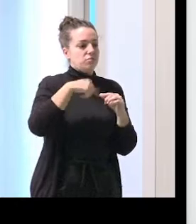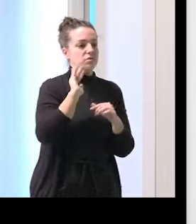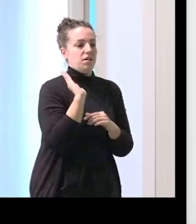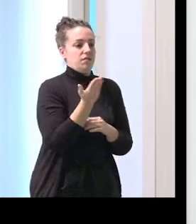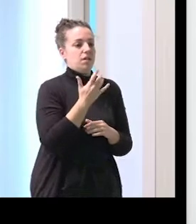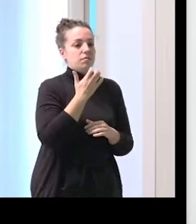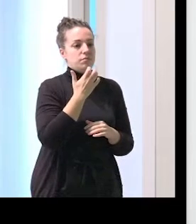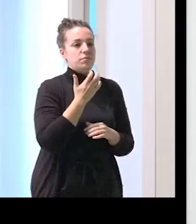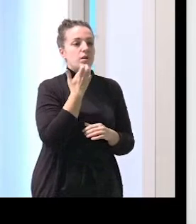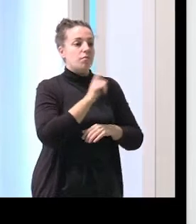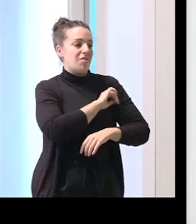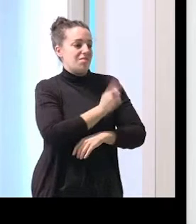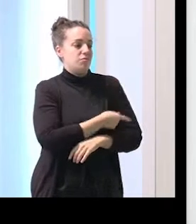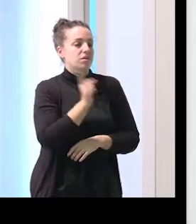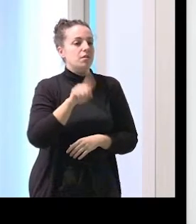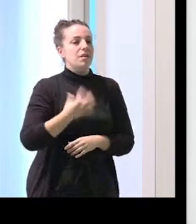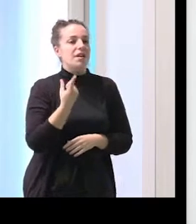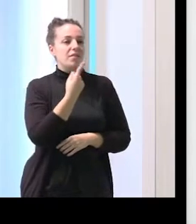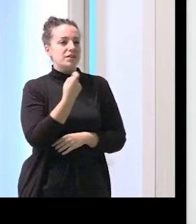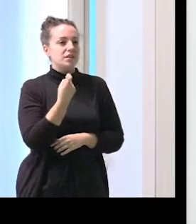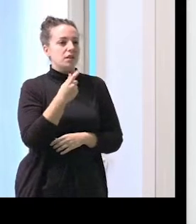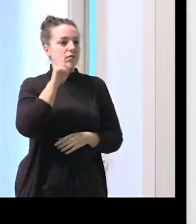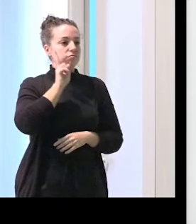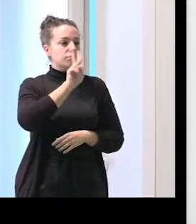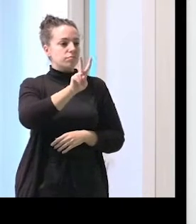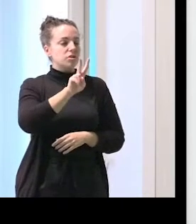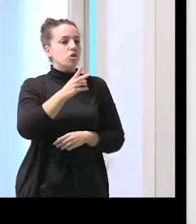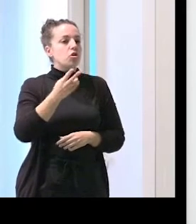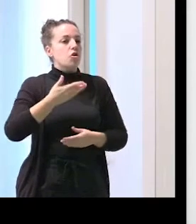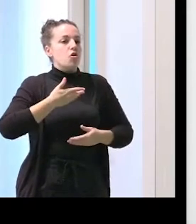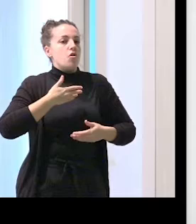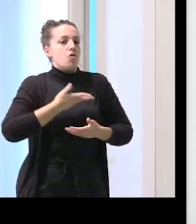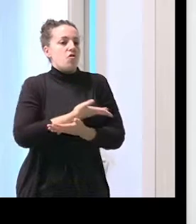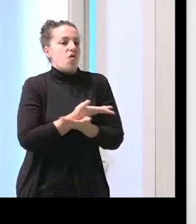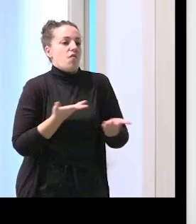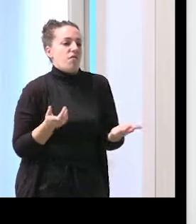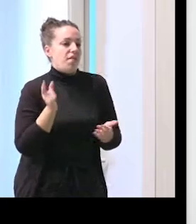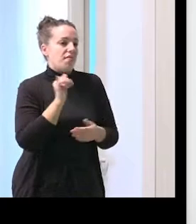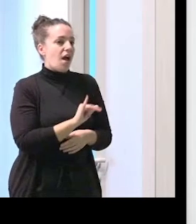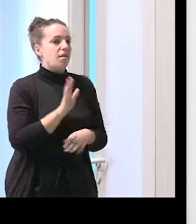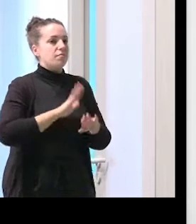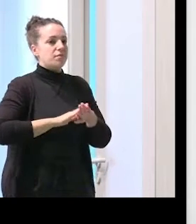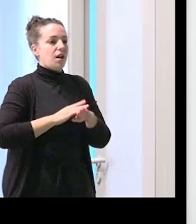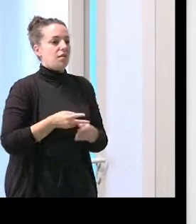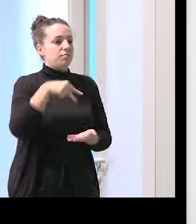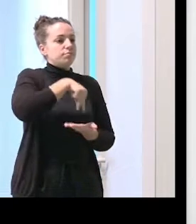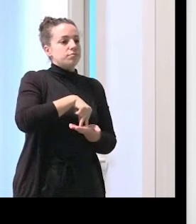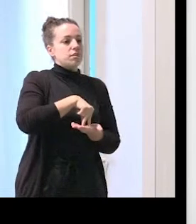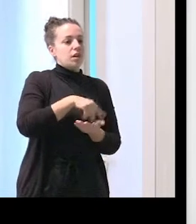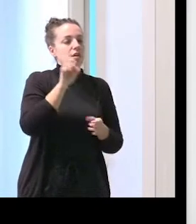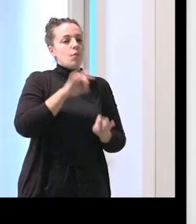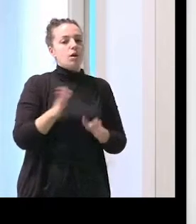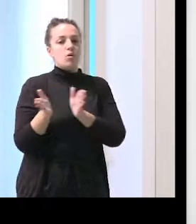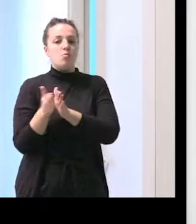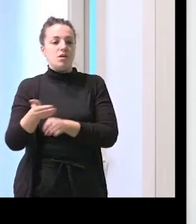deportivas. Y necesitan confiar más de la visión para mantener un control postular como sus compañeros normorientes.